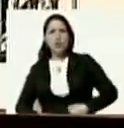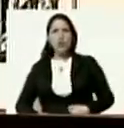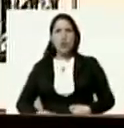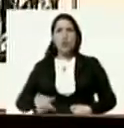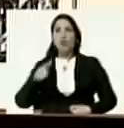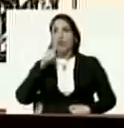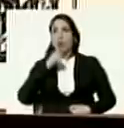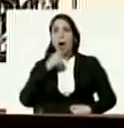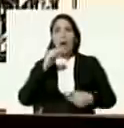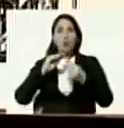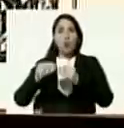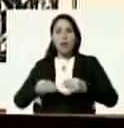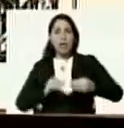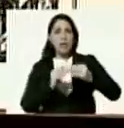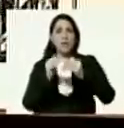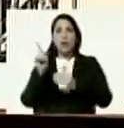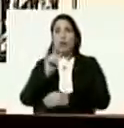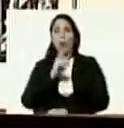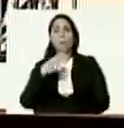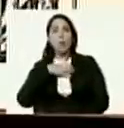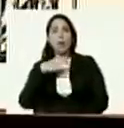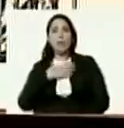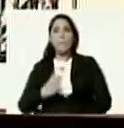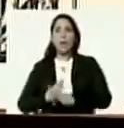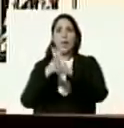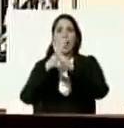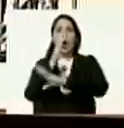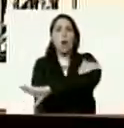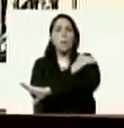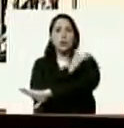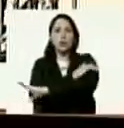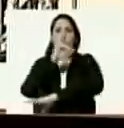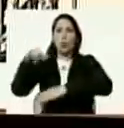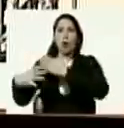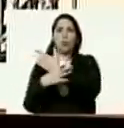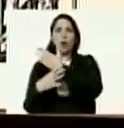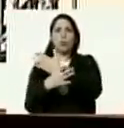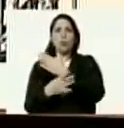incorregible e imparable de la oposición guaidocista.